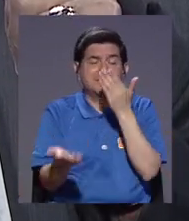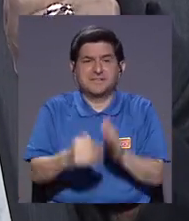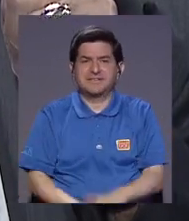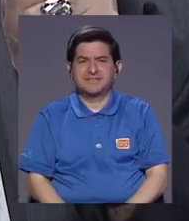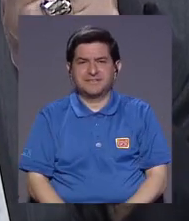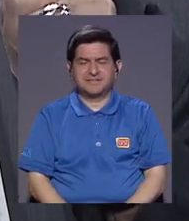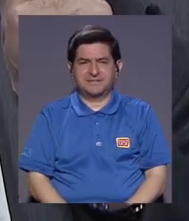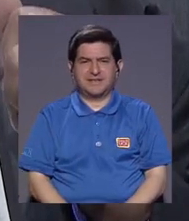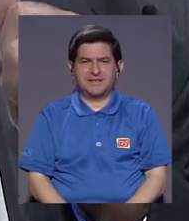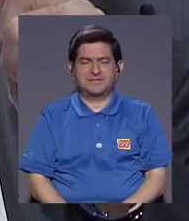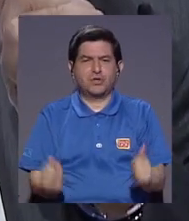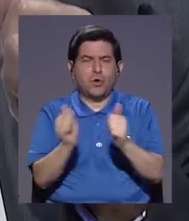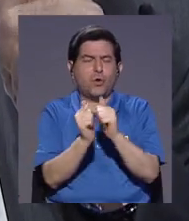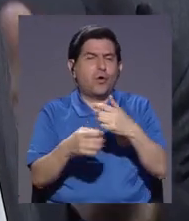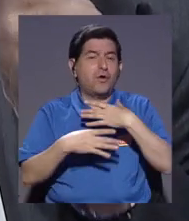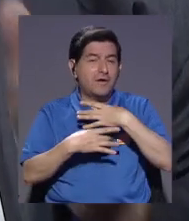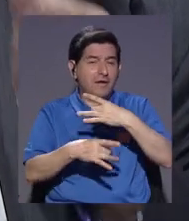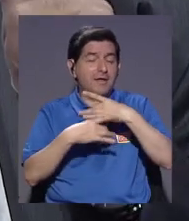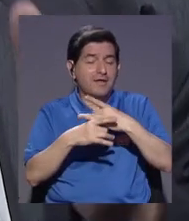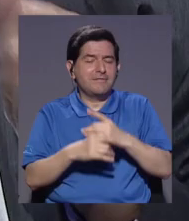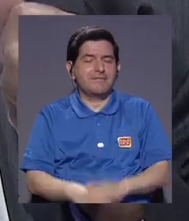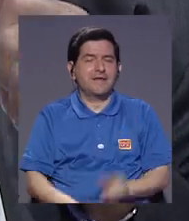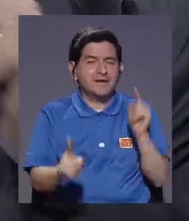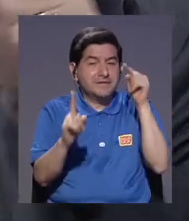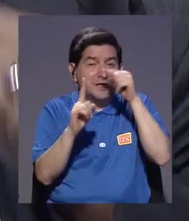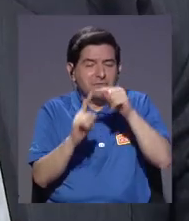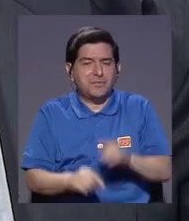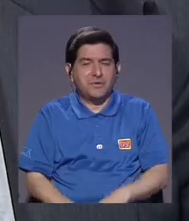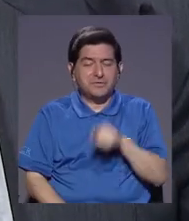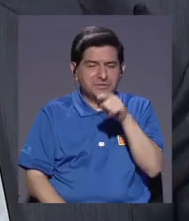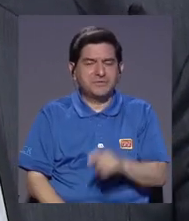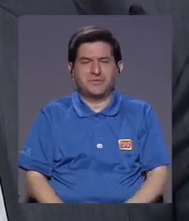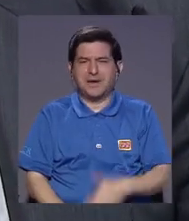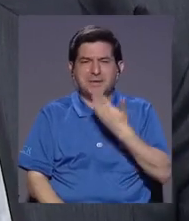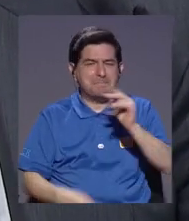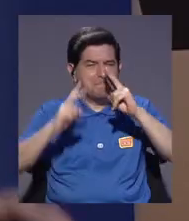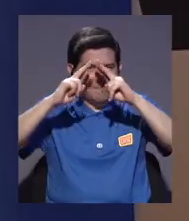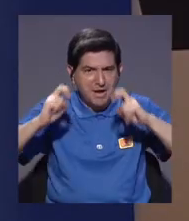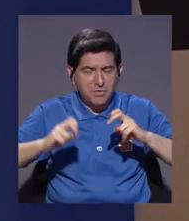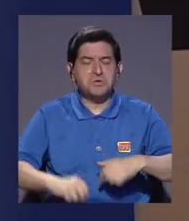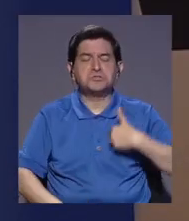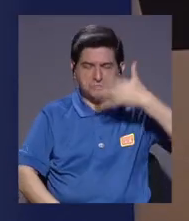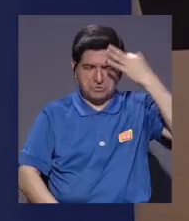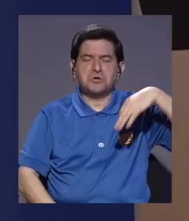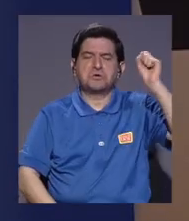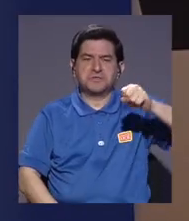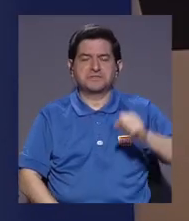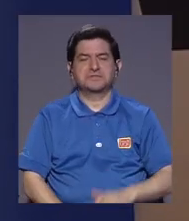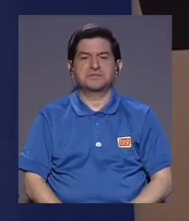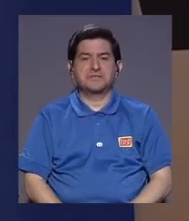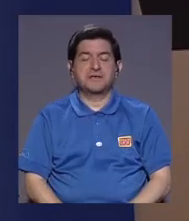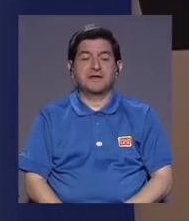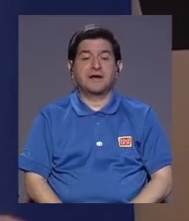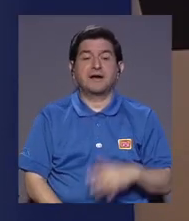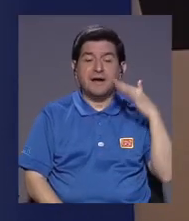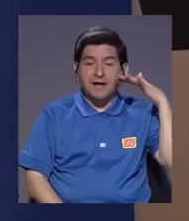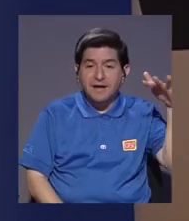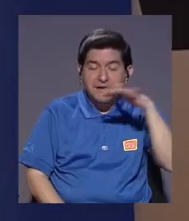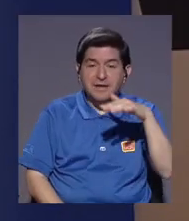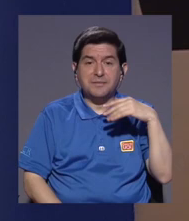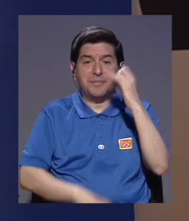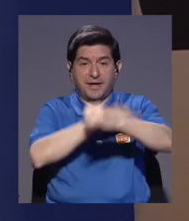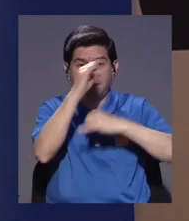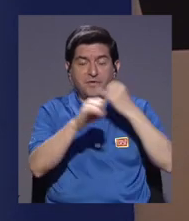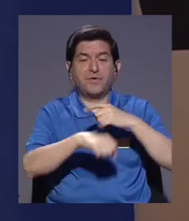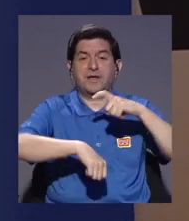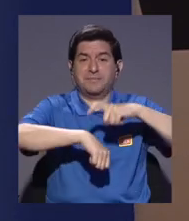sido interesante interesadamente mal de eso no me cabe la menor duda hay algo que el texto plantea muy bien y es el panorama internacional